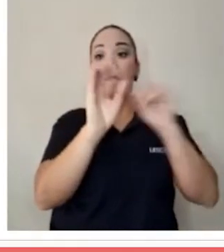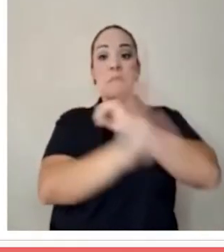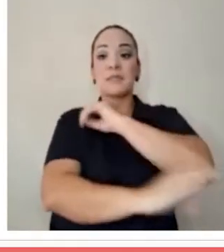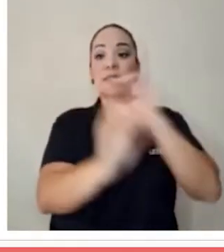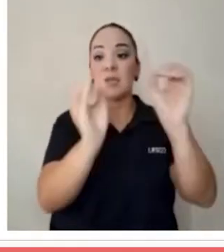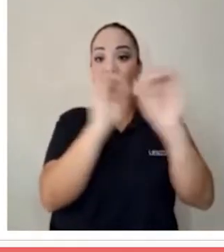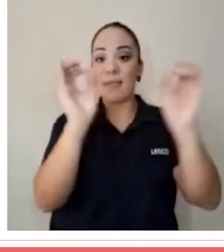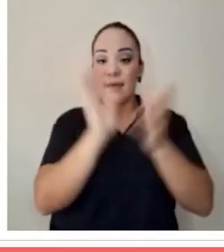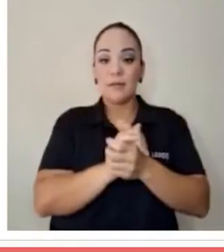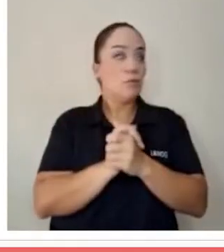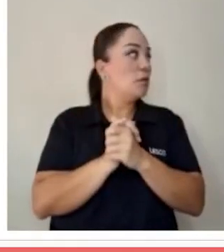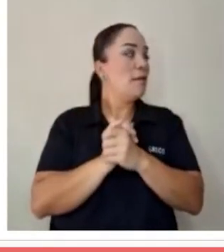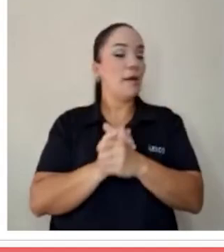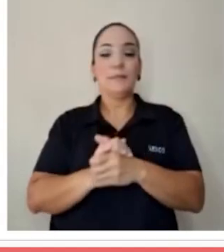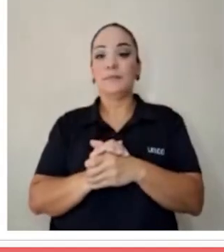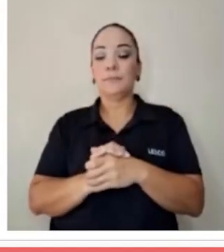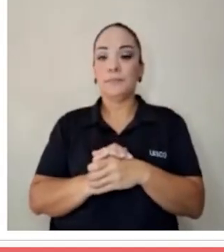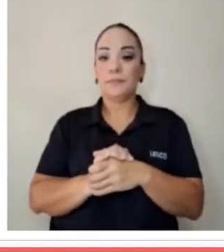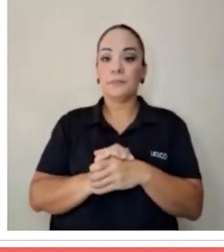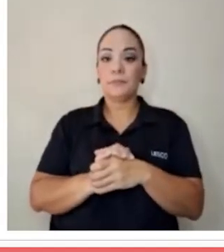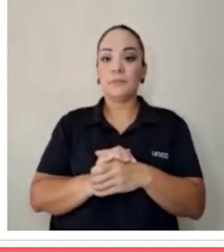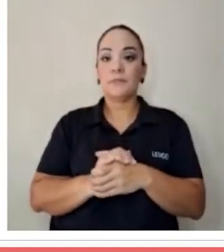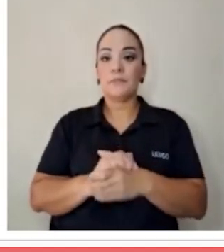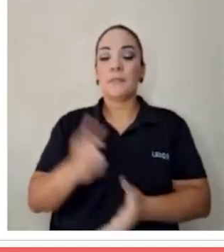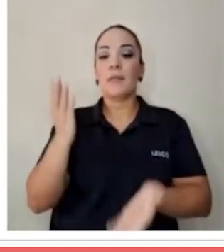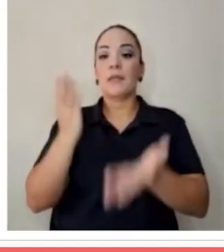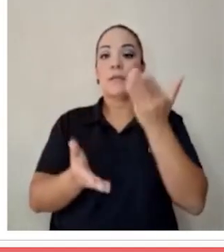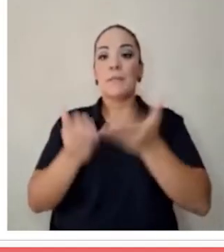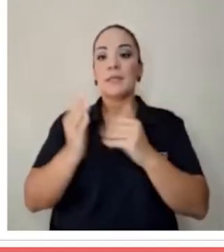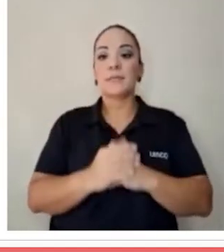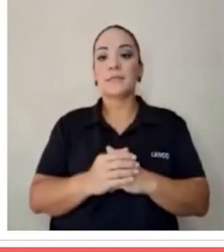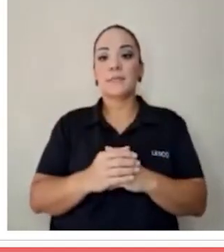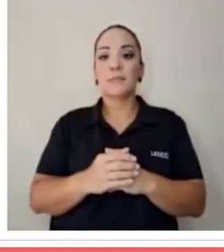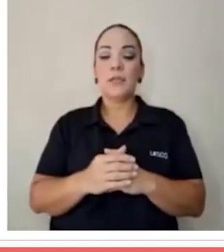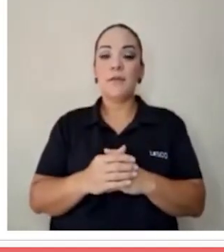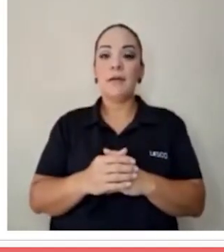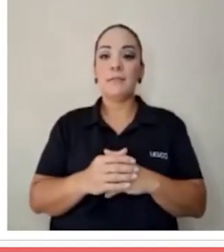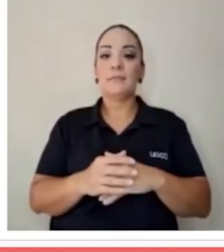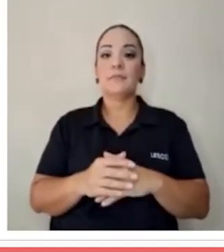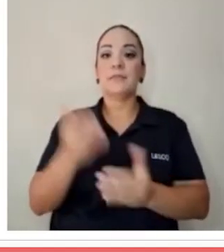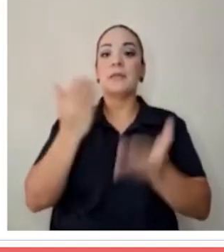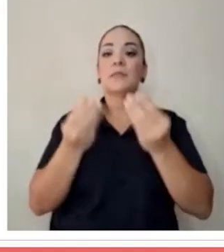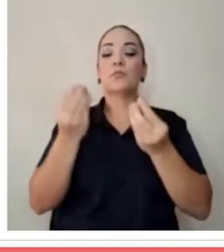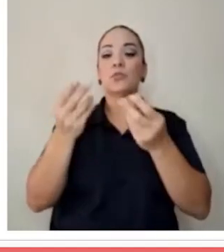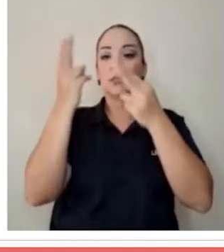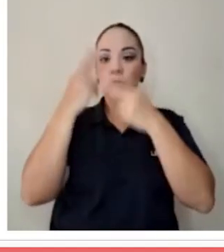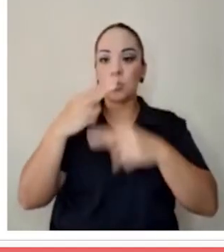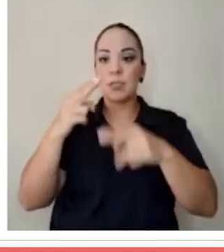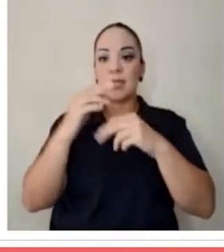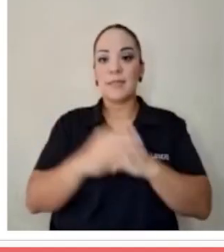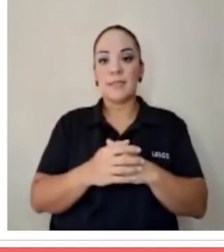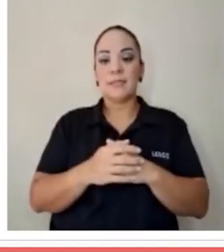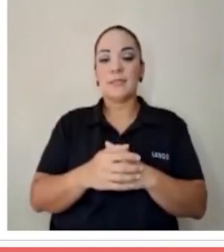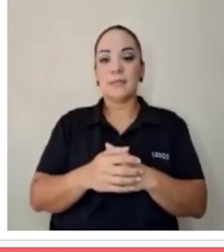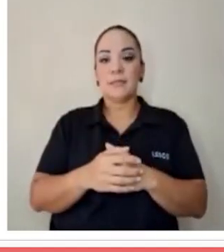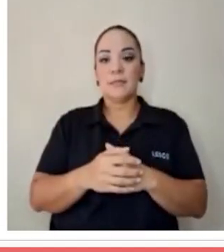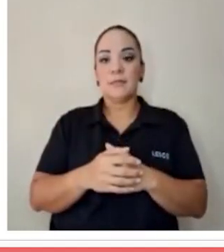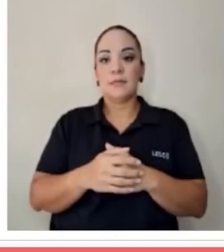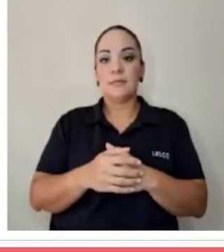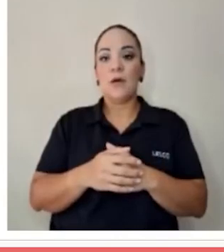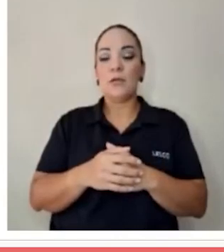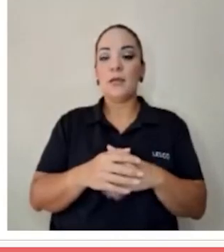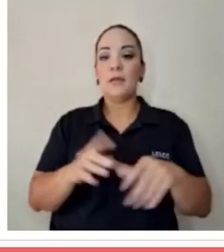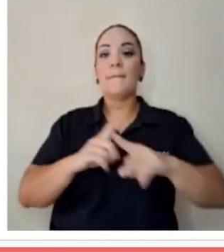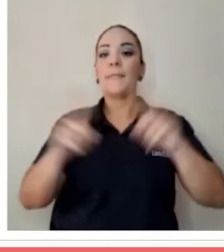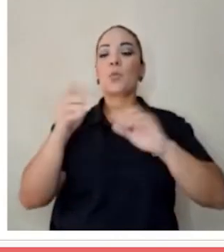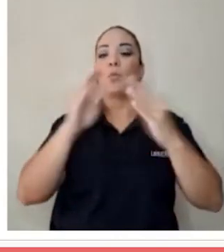alguno puede ser que haya habido muchos inocentes pero no el pueblo